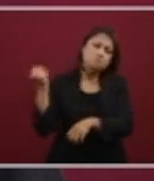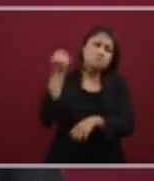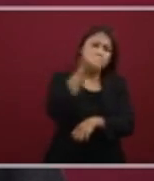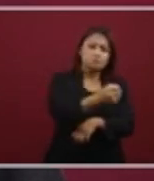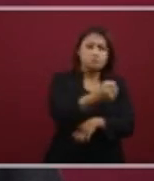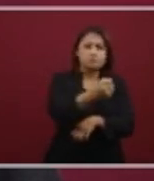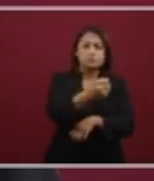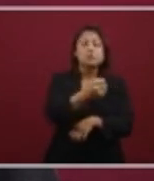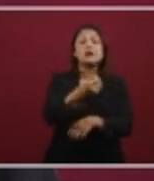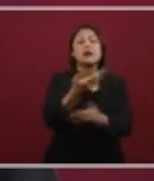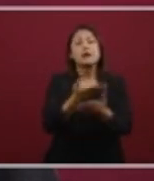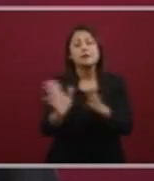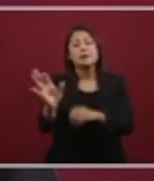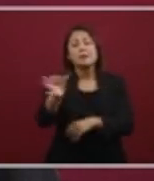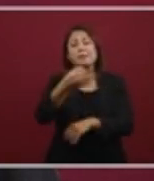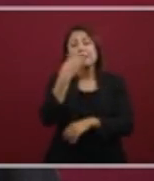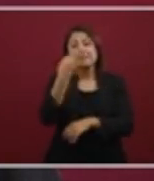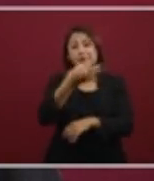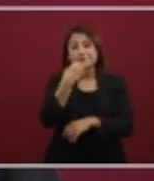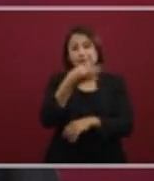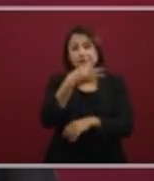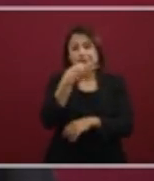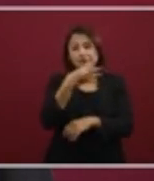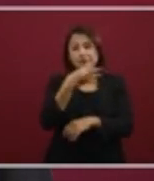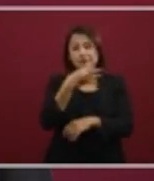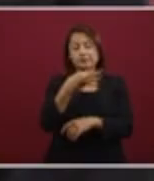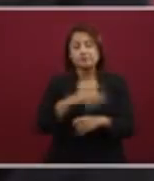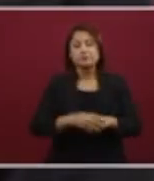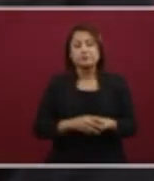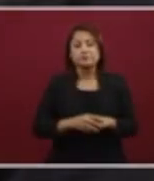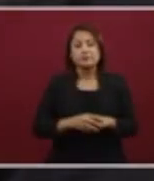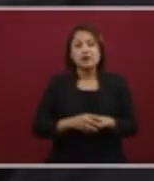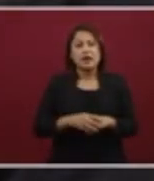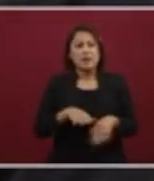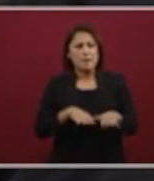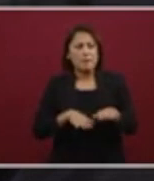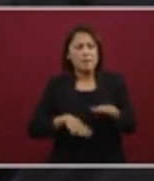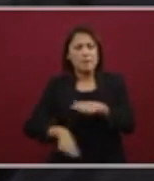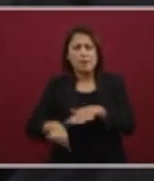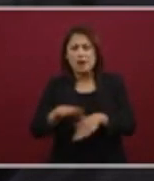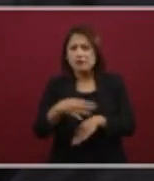y medicinas y no cuadro básico.